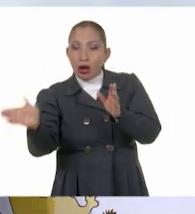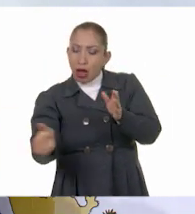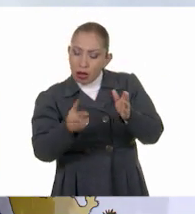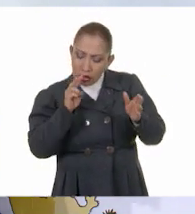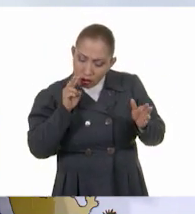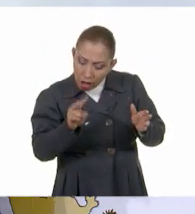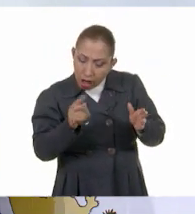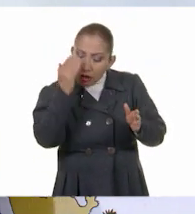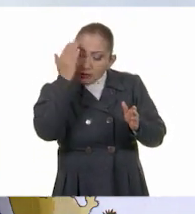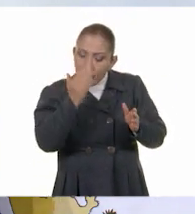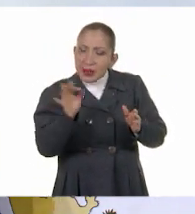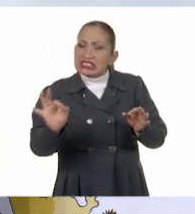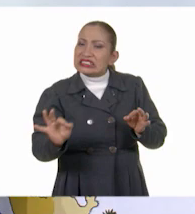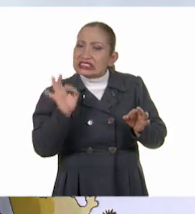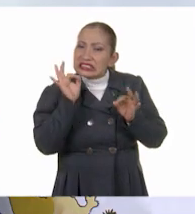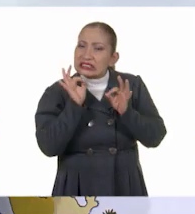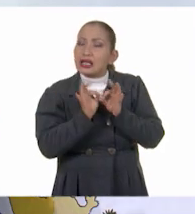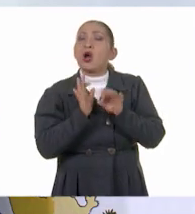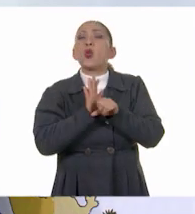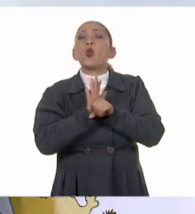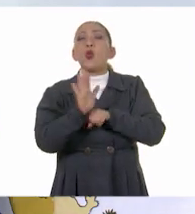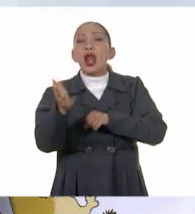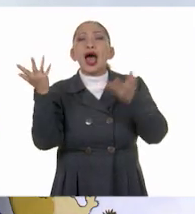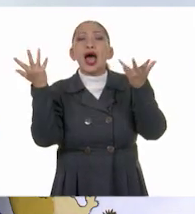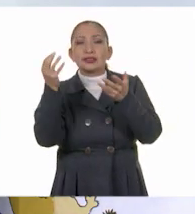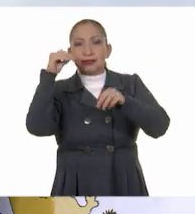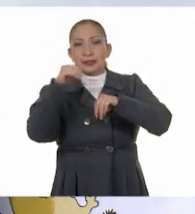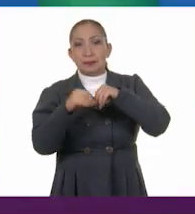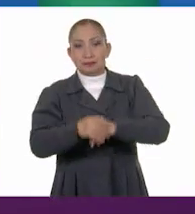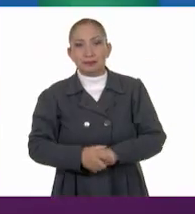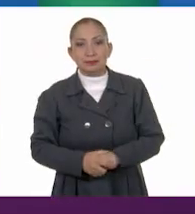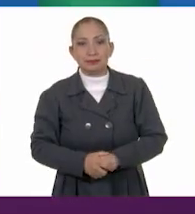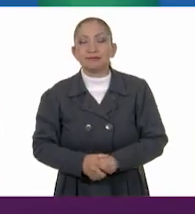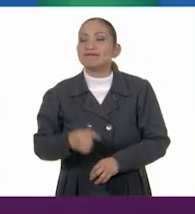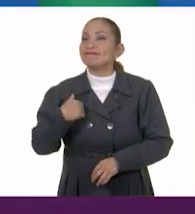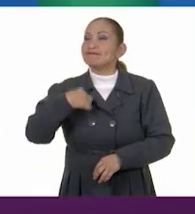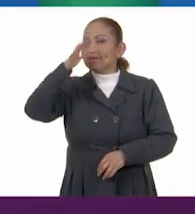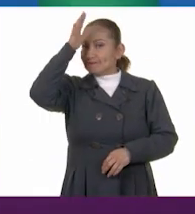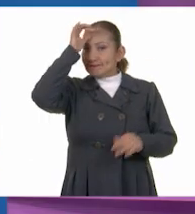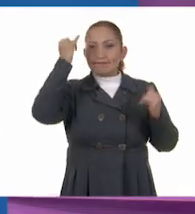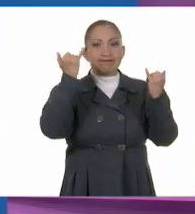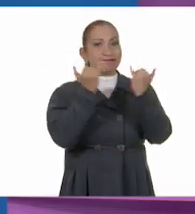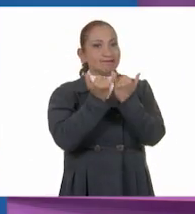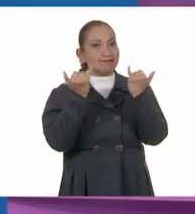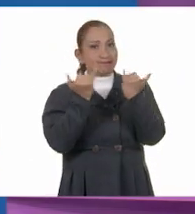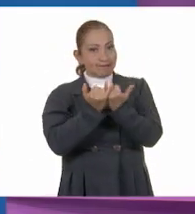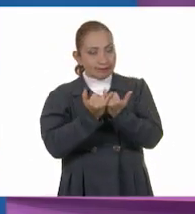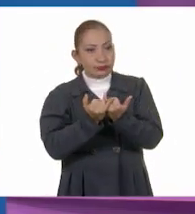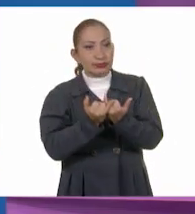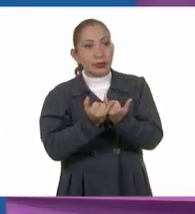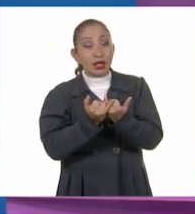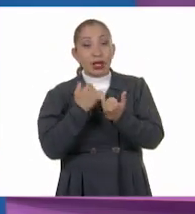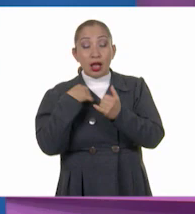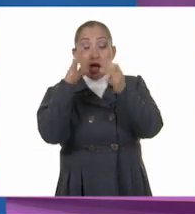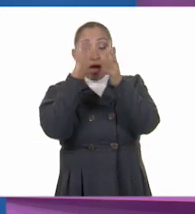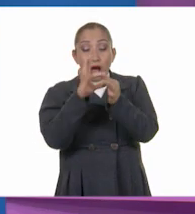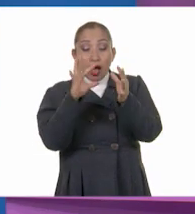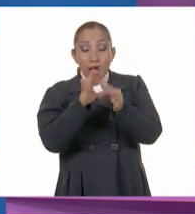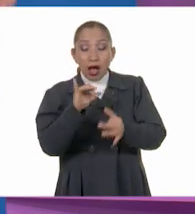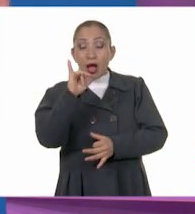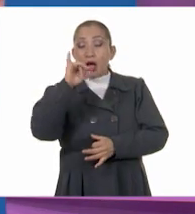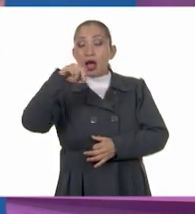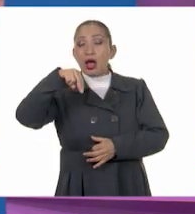utilizar sepa perfectamente de lo que se trata. Estoy de acuerdo, maestra. Nuestro instructivo necesita